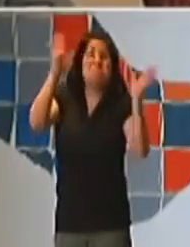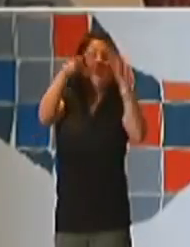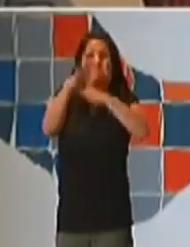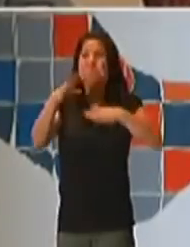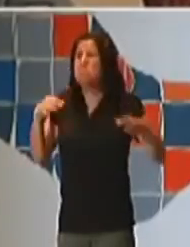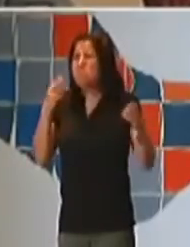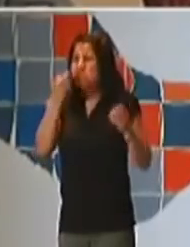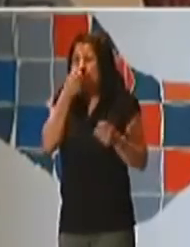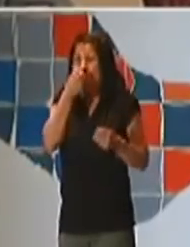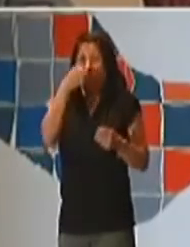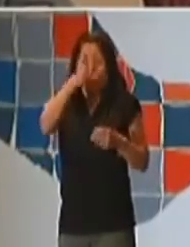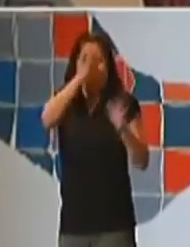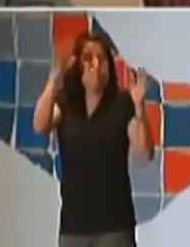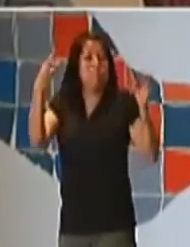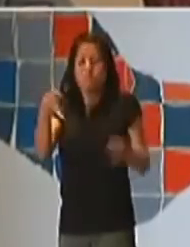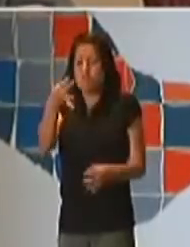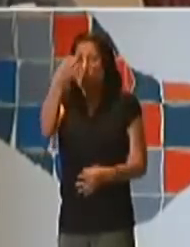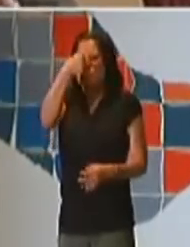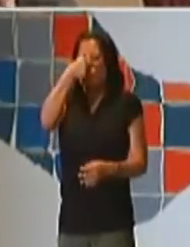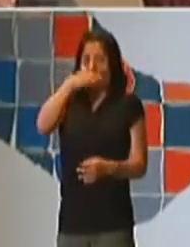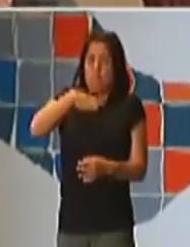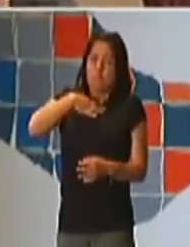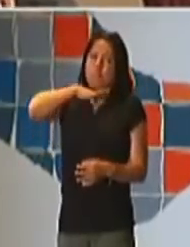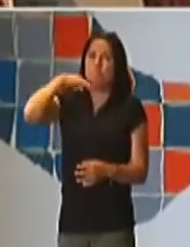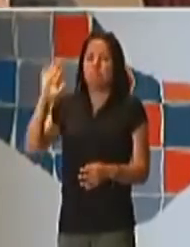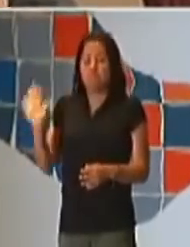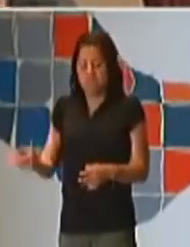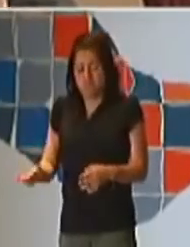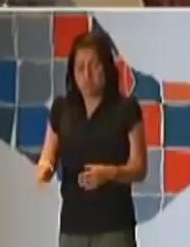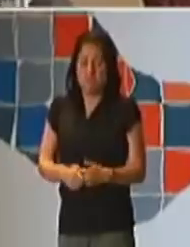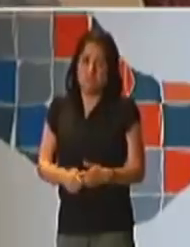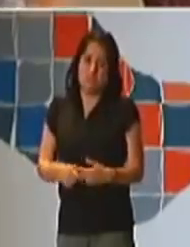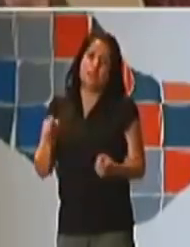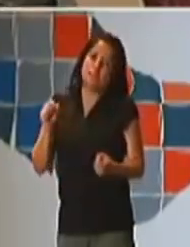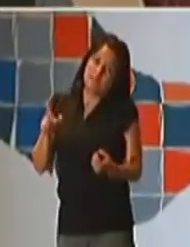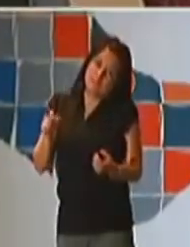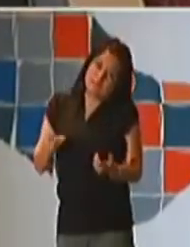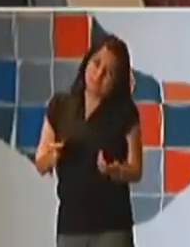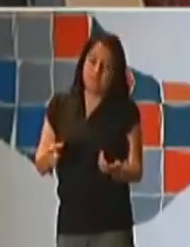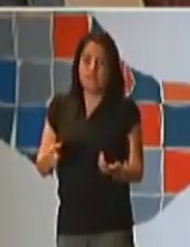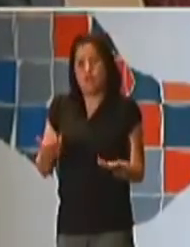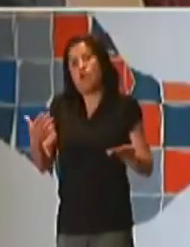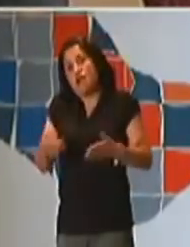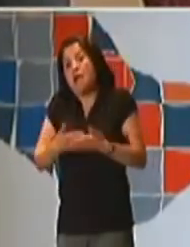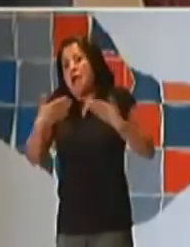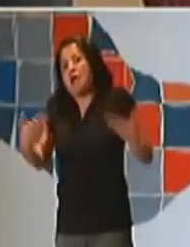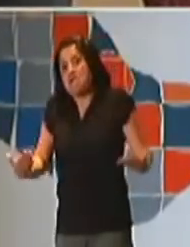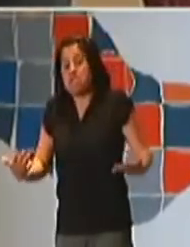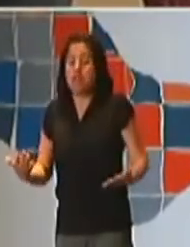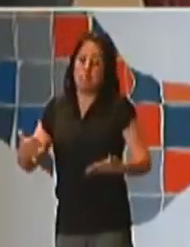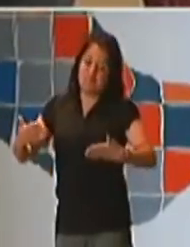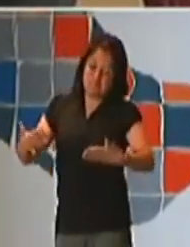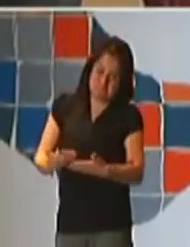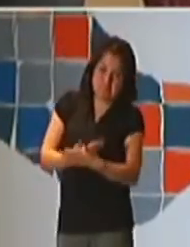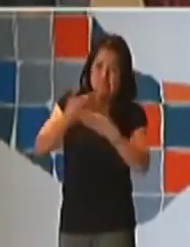silencio un artículo de lujo y también Es peligroso nacer porque cada 3